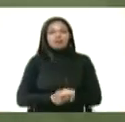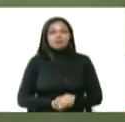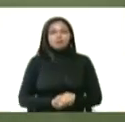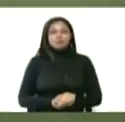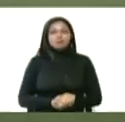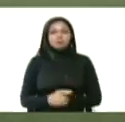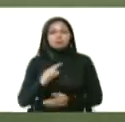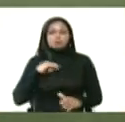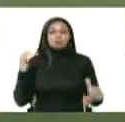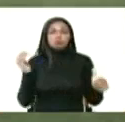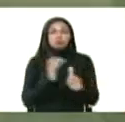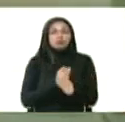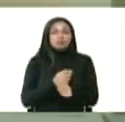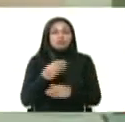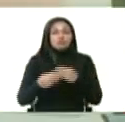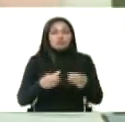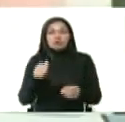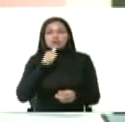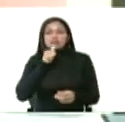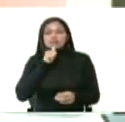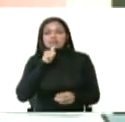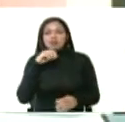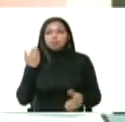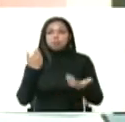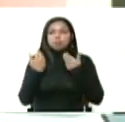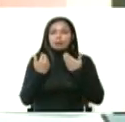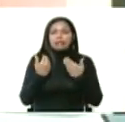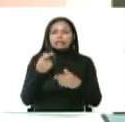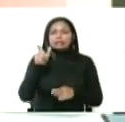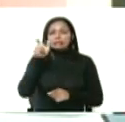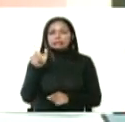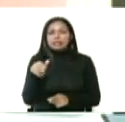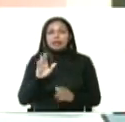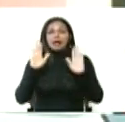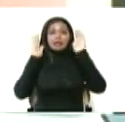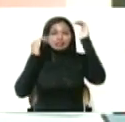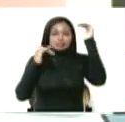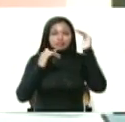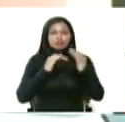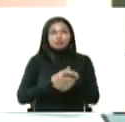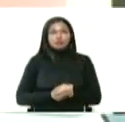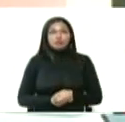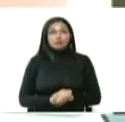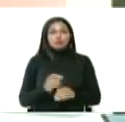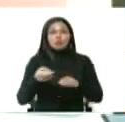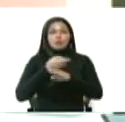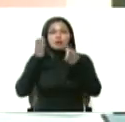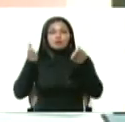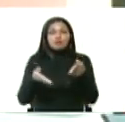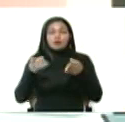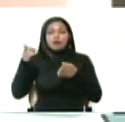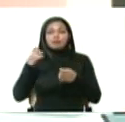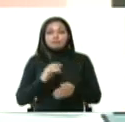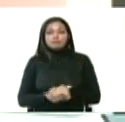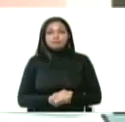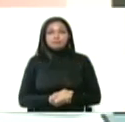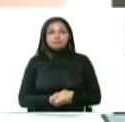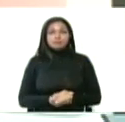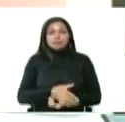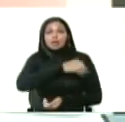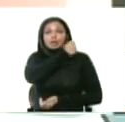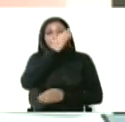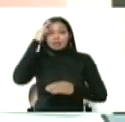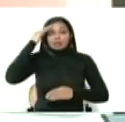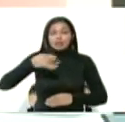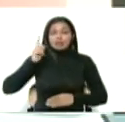hemos conseguido quién la contagió. Atención, gobernadora. Atención, jefes